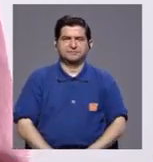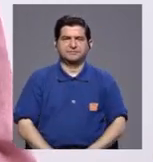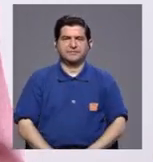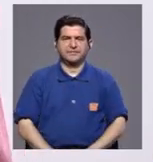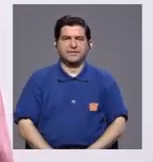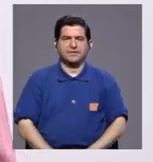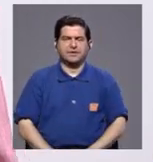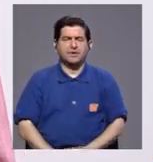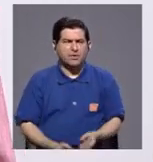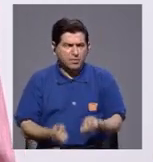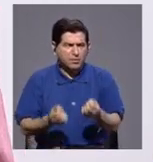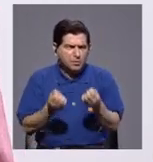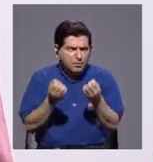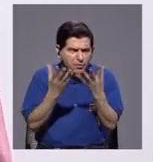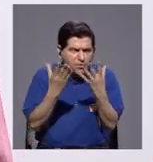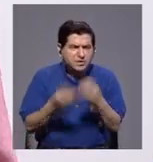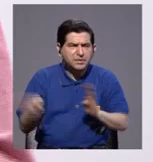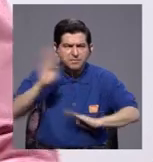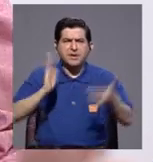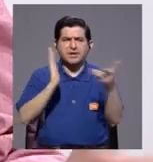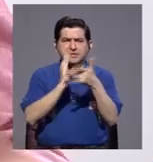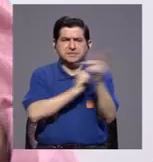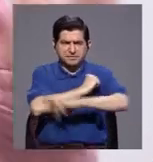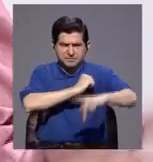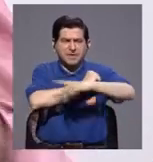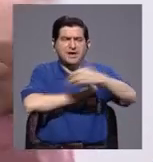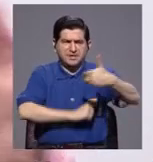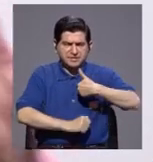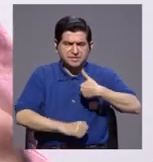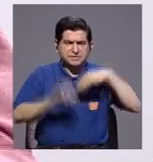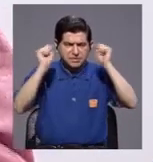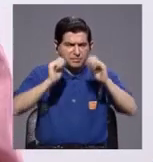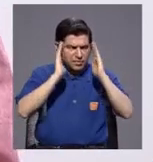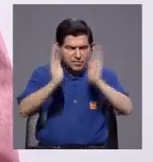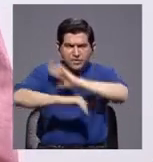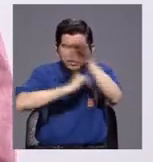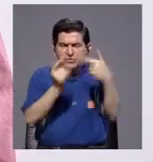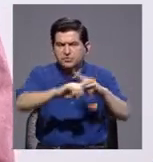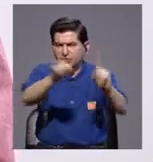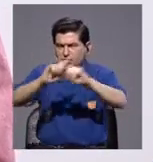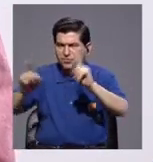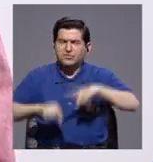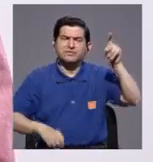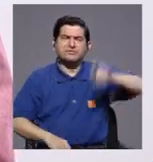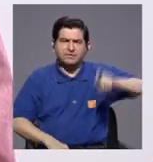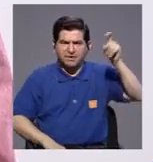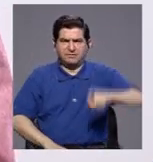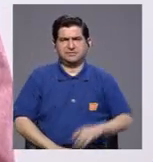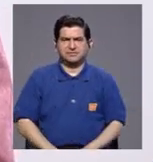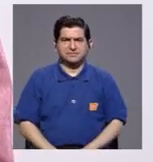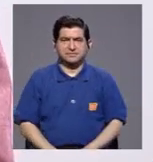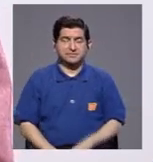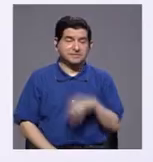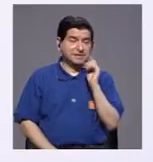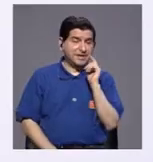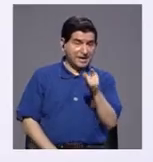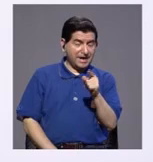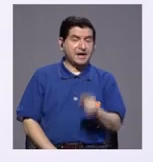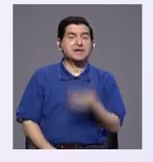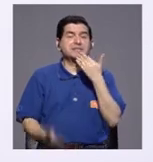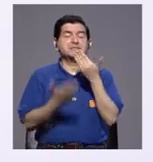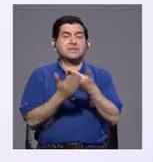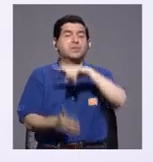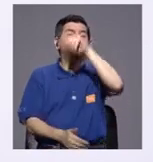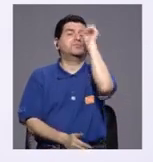suficientes biotecnólogos en el país como para que cubran digamos todas las diferentes necesidades eso es una muy